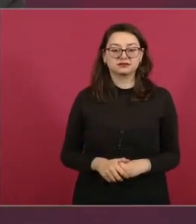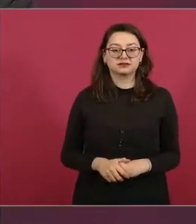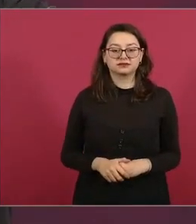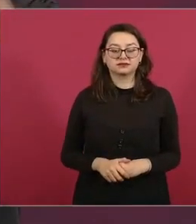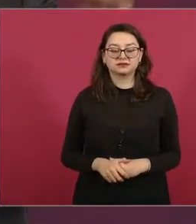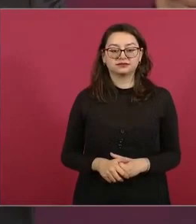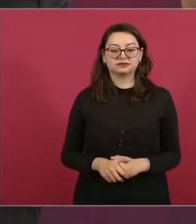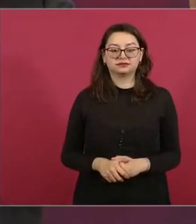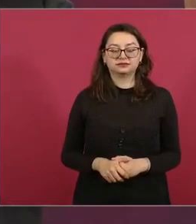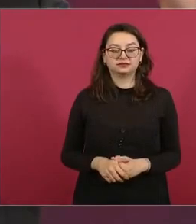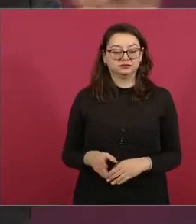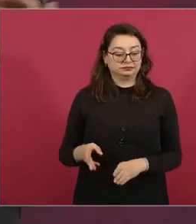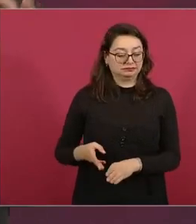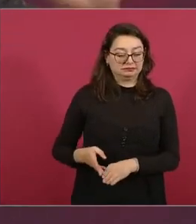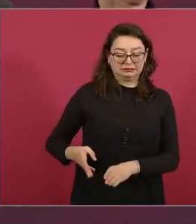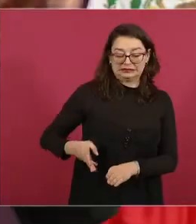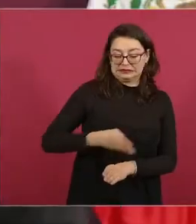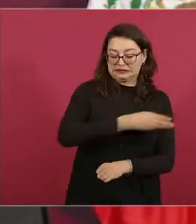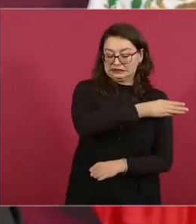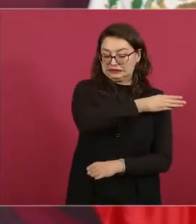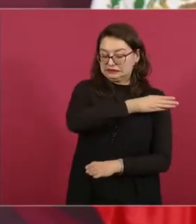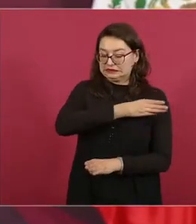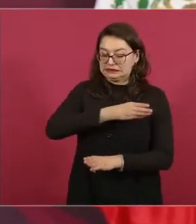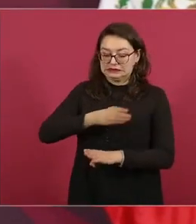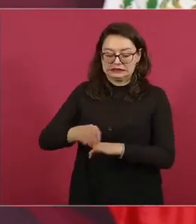Fue un periodo